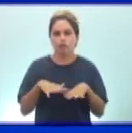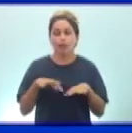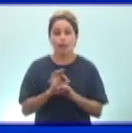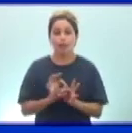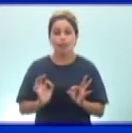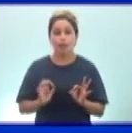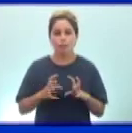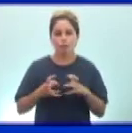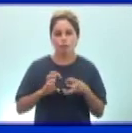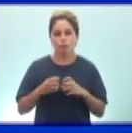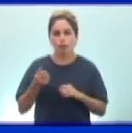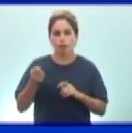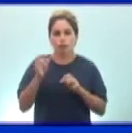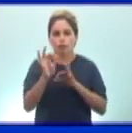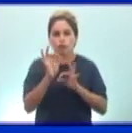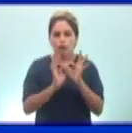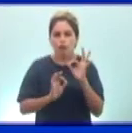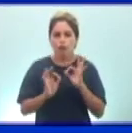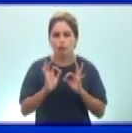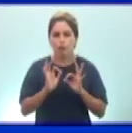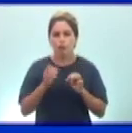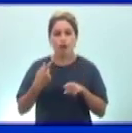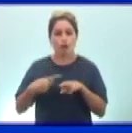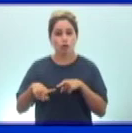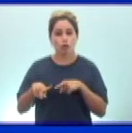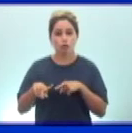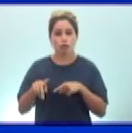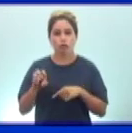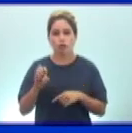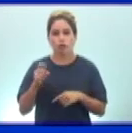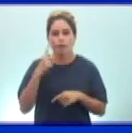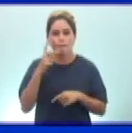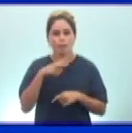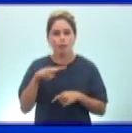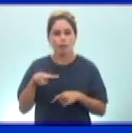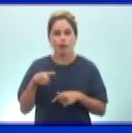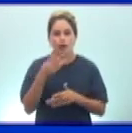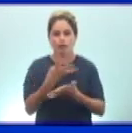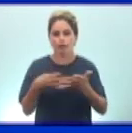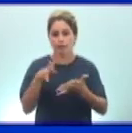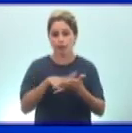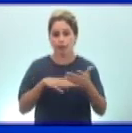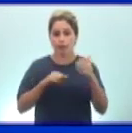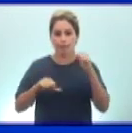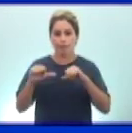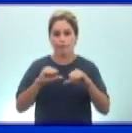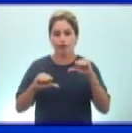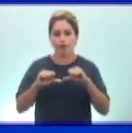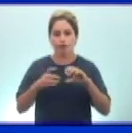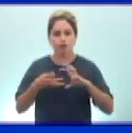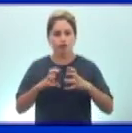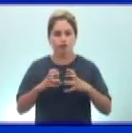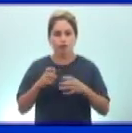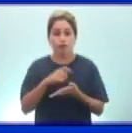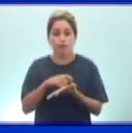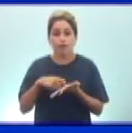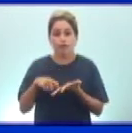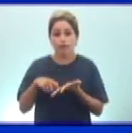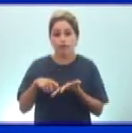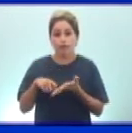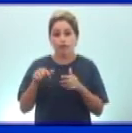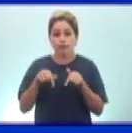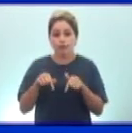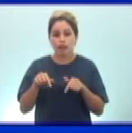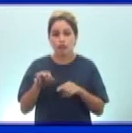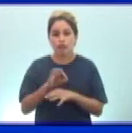estos átomos. Y el inciso E, busque en la tabla periódica el símbolo del elemento y escriba la fórmula química de la sustancia simple. Le daremos